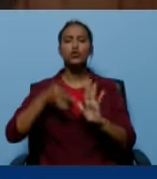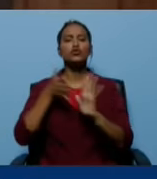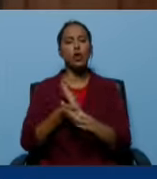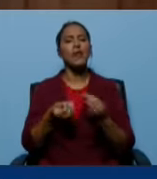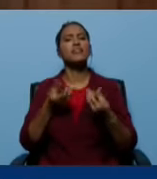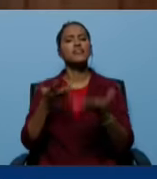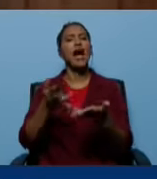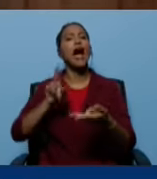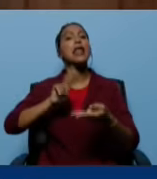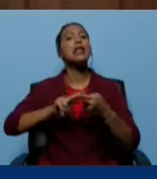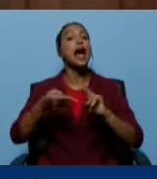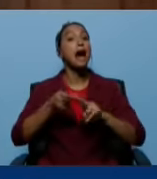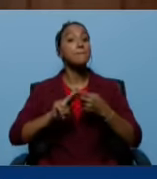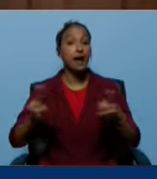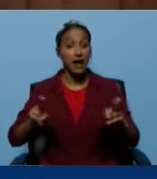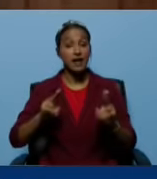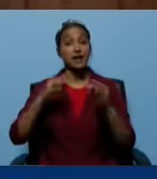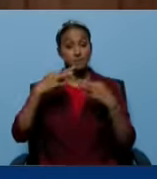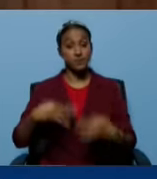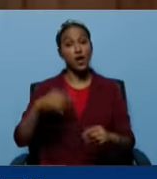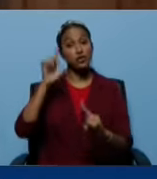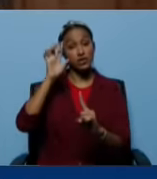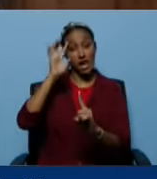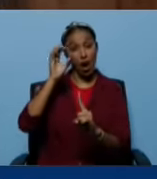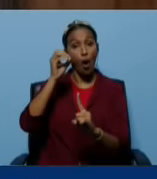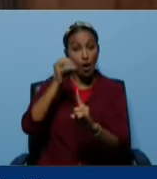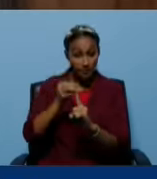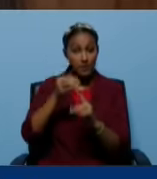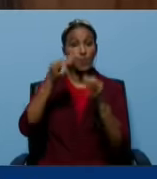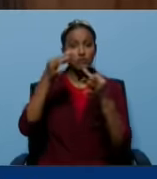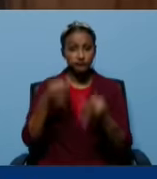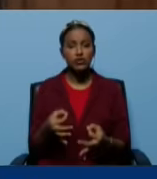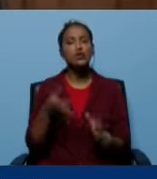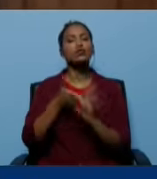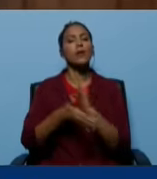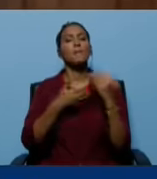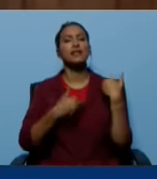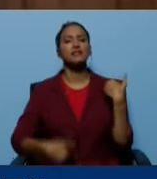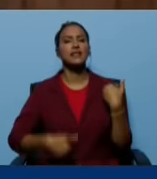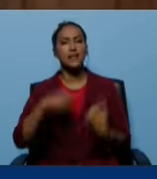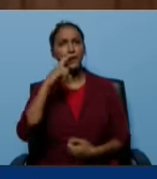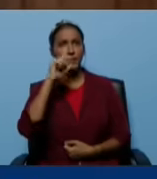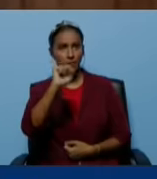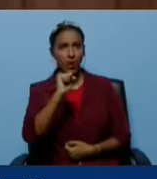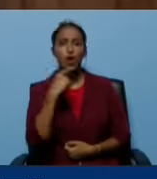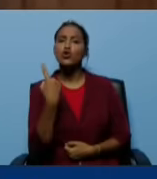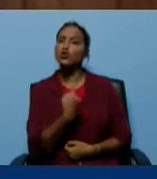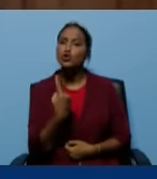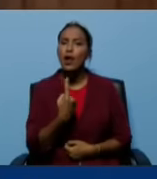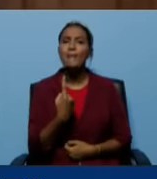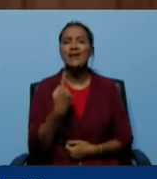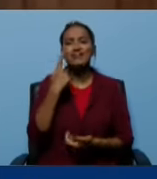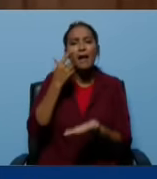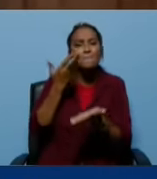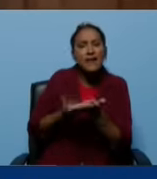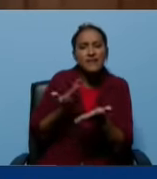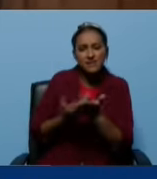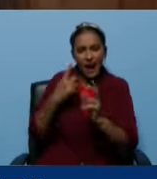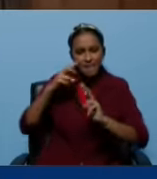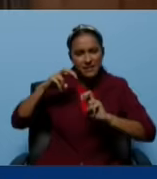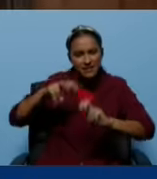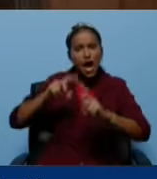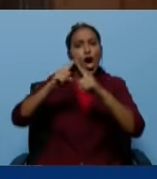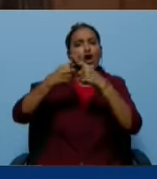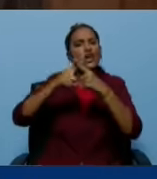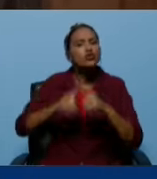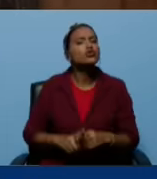de lo que justamente era el objetivo central del presidente de la República Bolivariana de Venezuela, Nicolás Maduro Moros: no solamente certificar esos resultados del pasado 28 de julio,